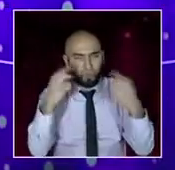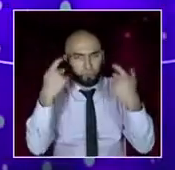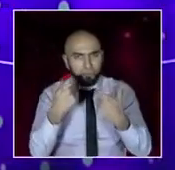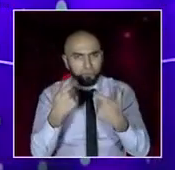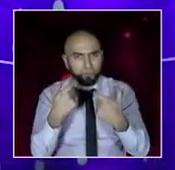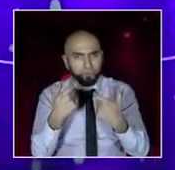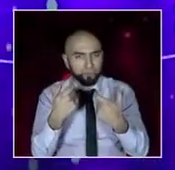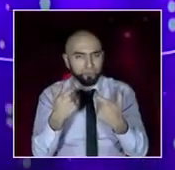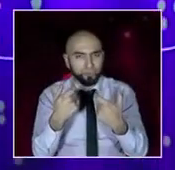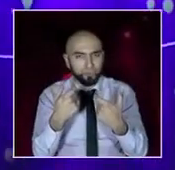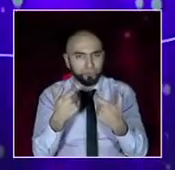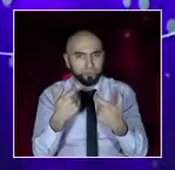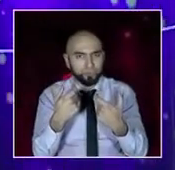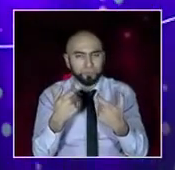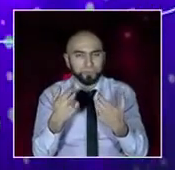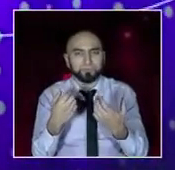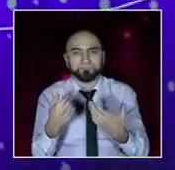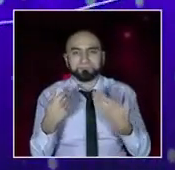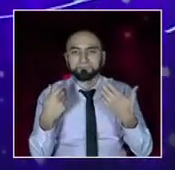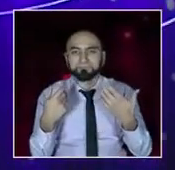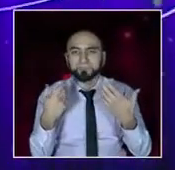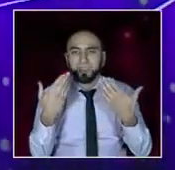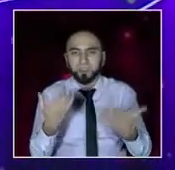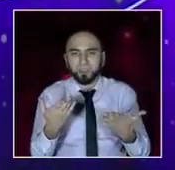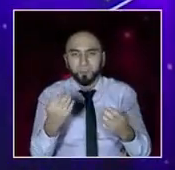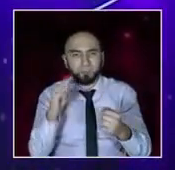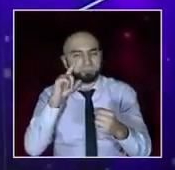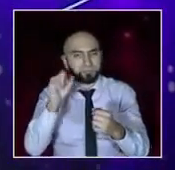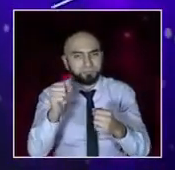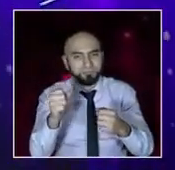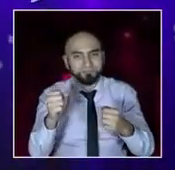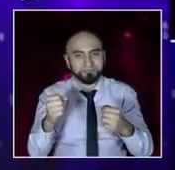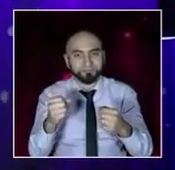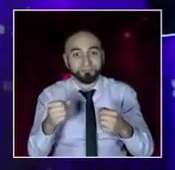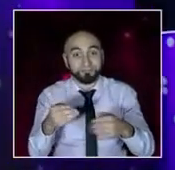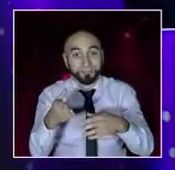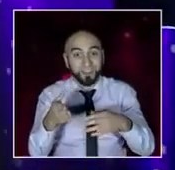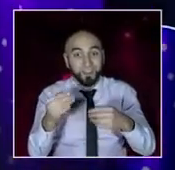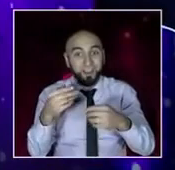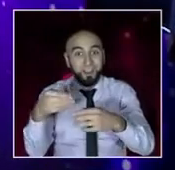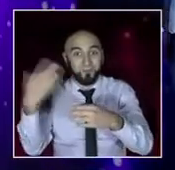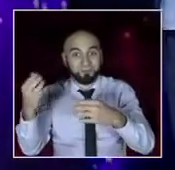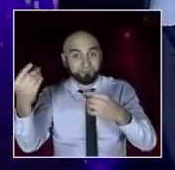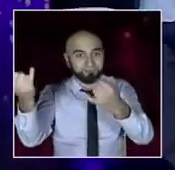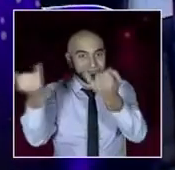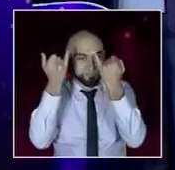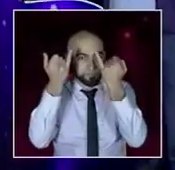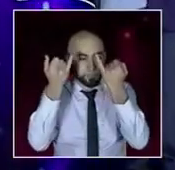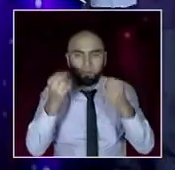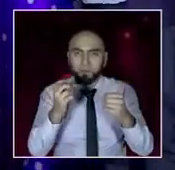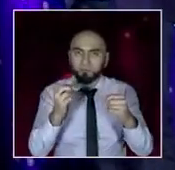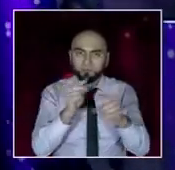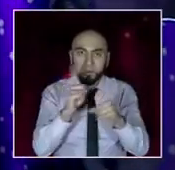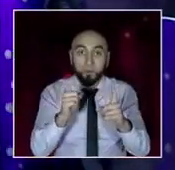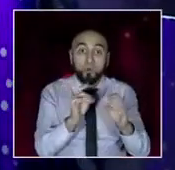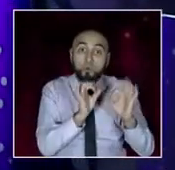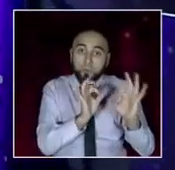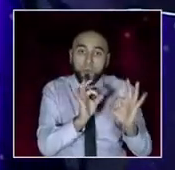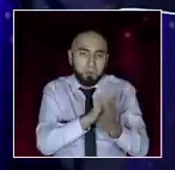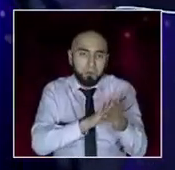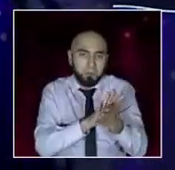controlada, donde predicciones perceptuales no vienen de señales externas, entonces percepción normal aquí y